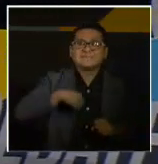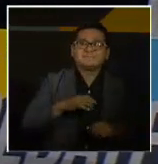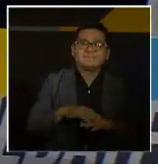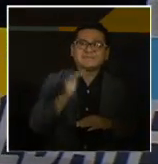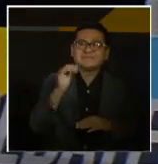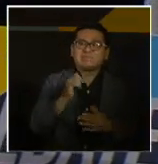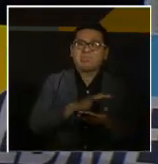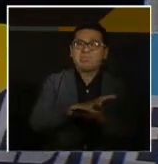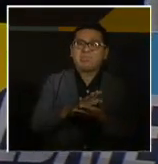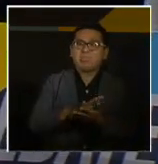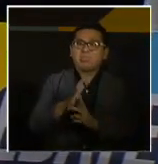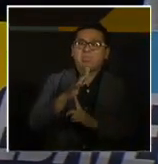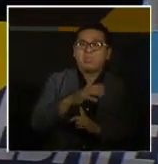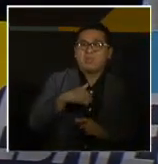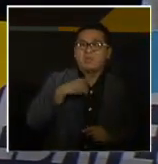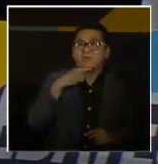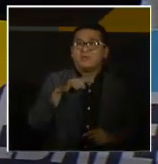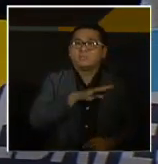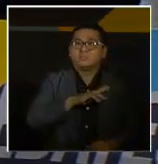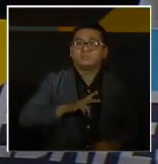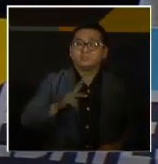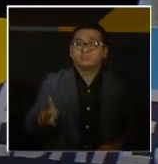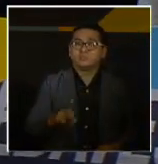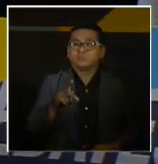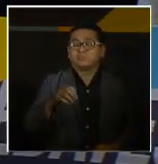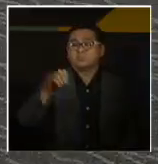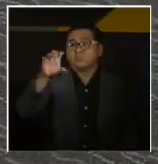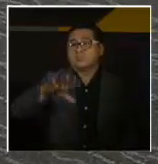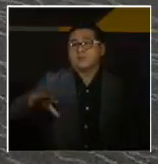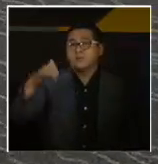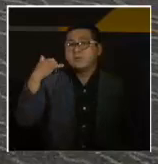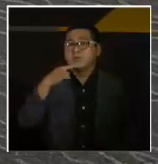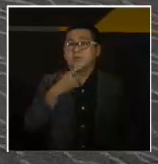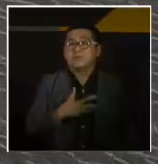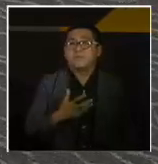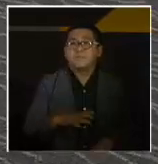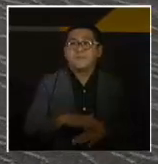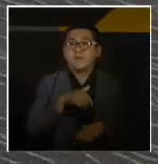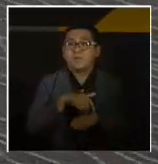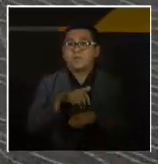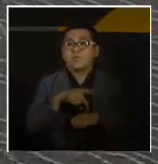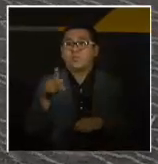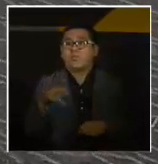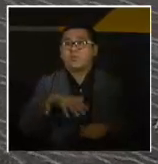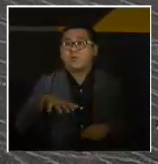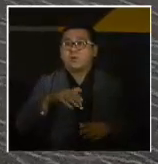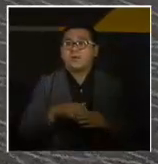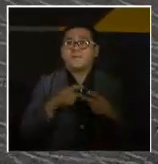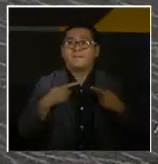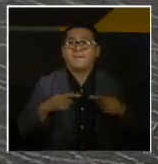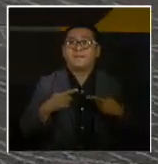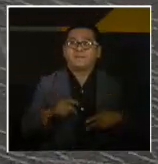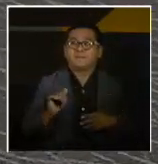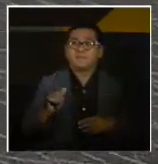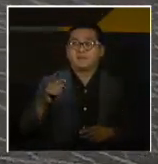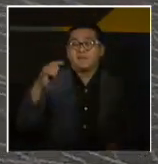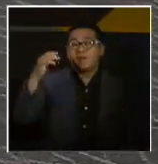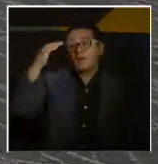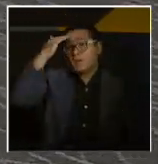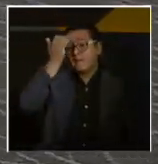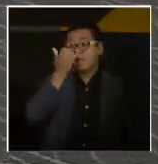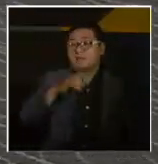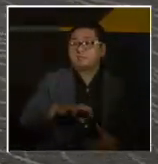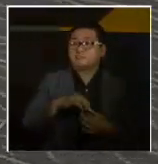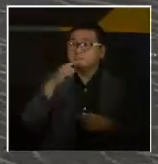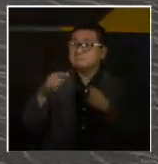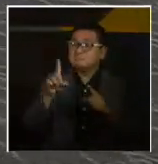alta marginación se está dando en los municipios del oriente del estado, donde tenemos la mayor población de personas mayohablantes. Sin